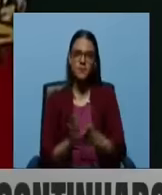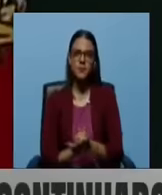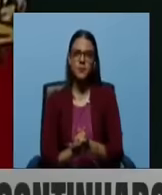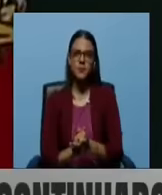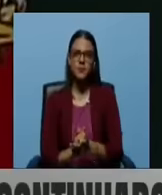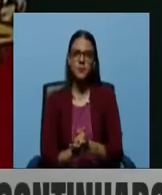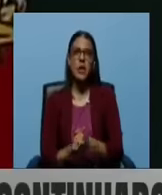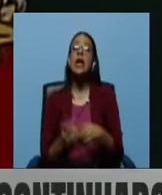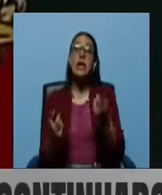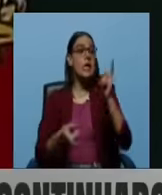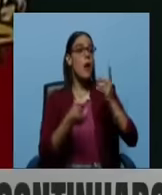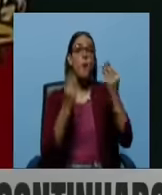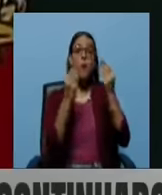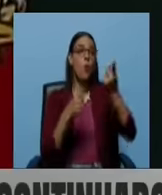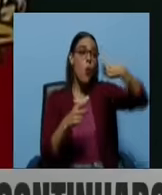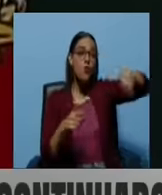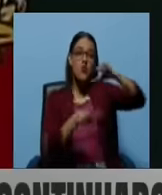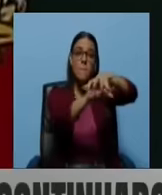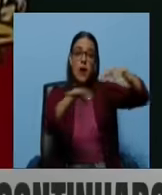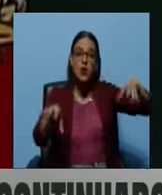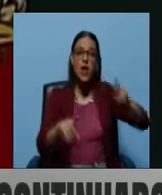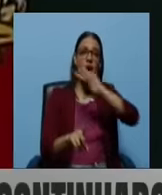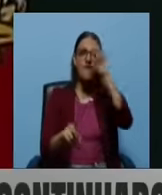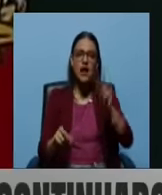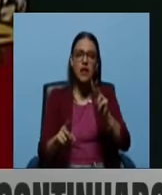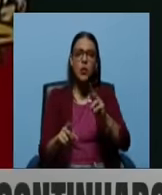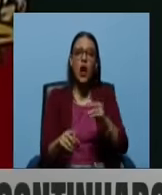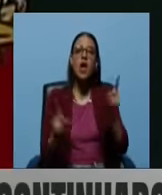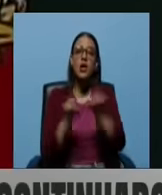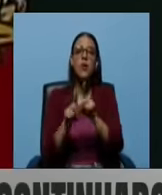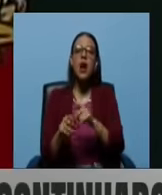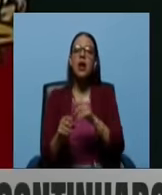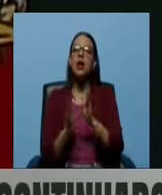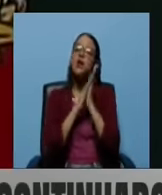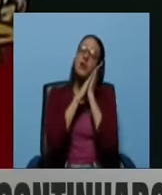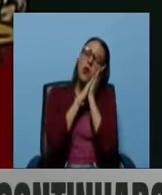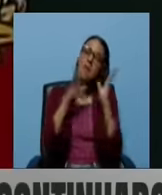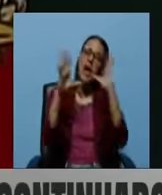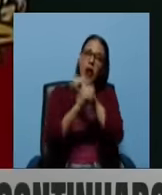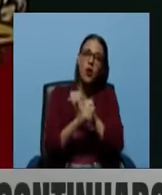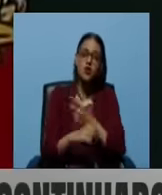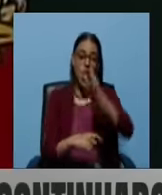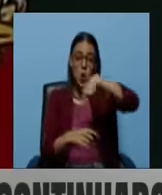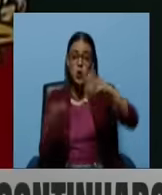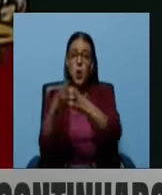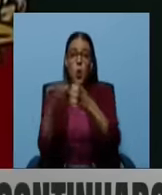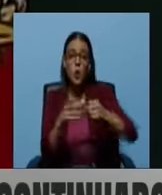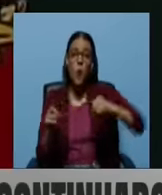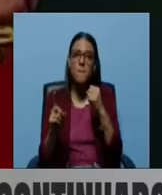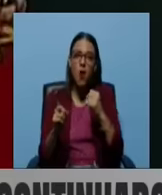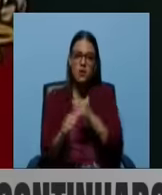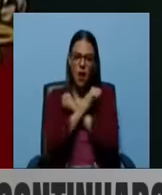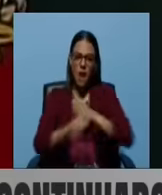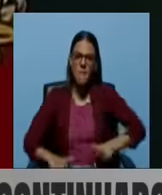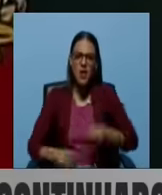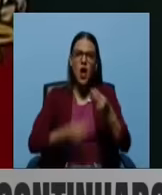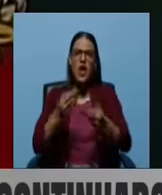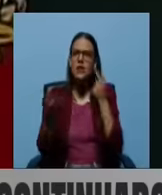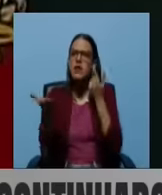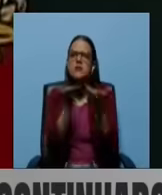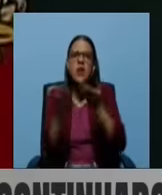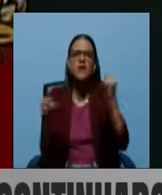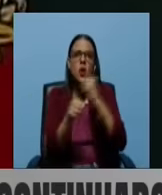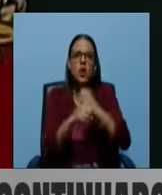Mientras muchos venezolanos, o la mayoría de los venezolanos, están descansando, los cuerpos policiales y los cuerpos militares están de servicio, llamamos